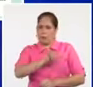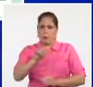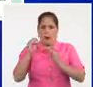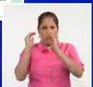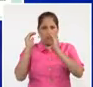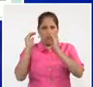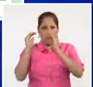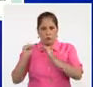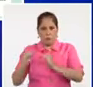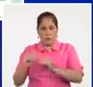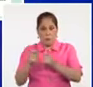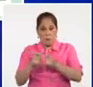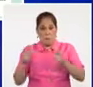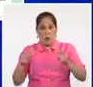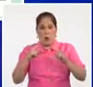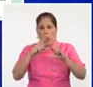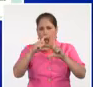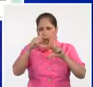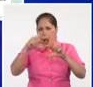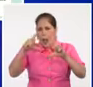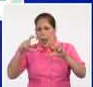con una tasa de